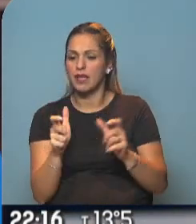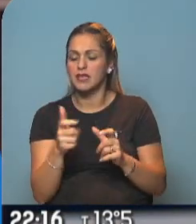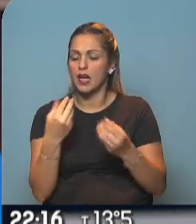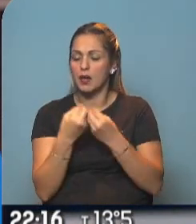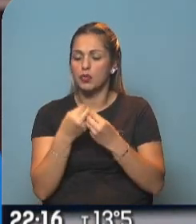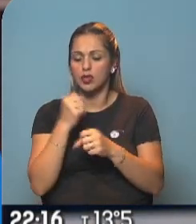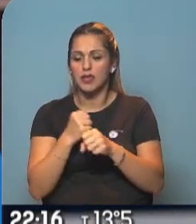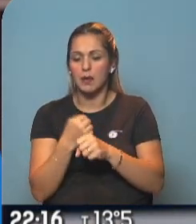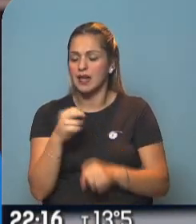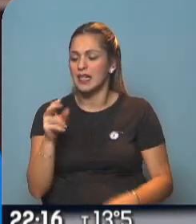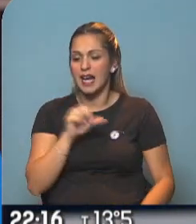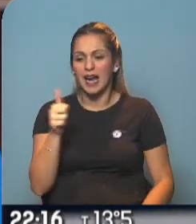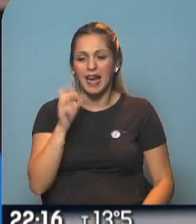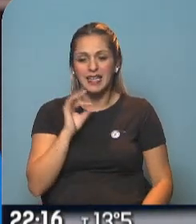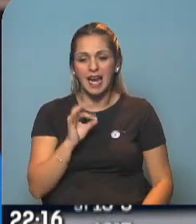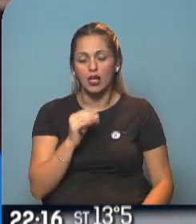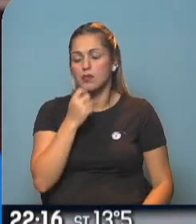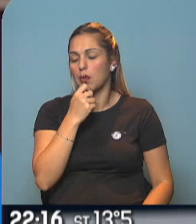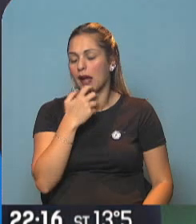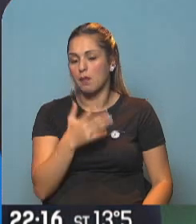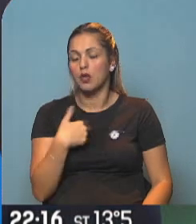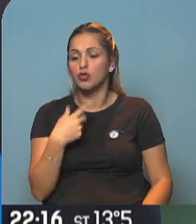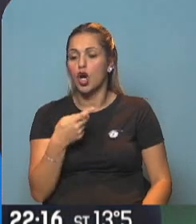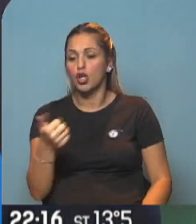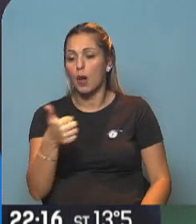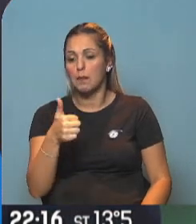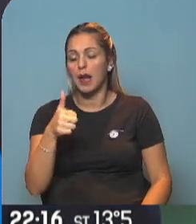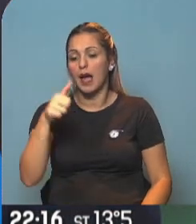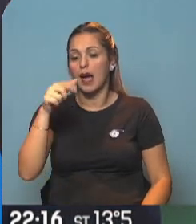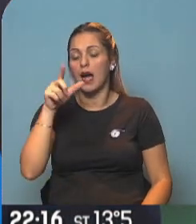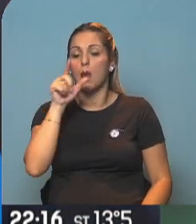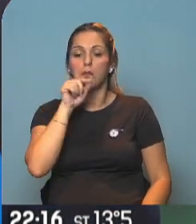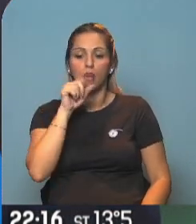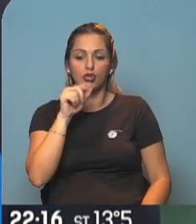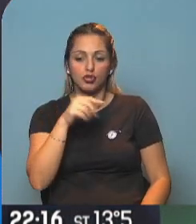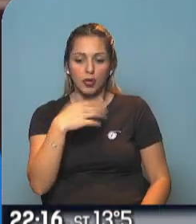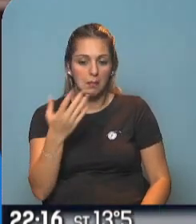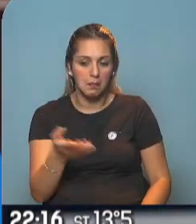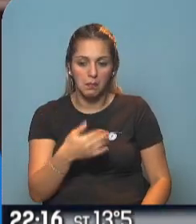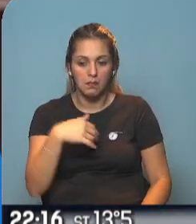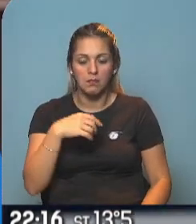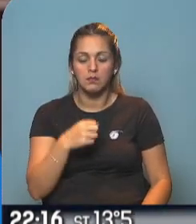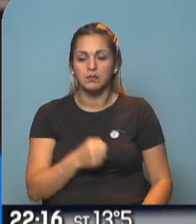algo en ese contexto un poco caótico. El que compra el pollo, no sé, al precio